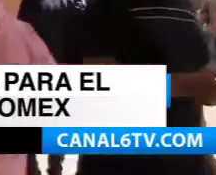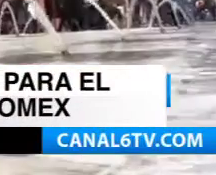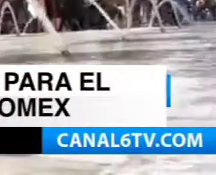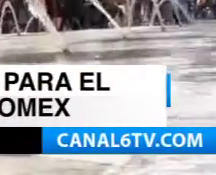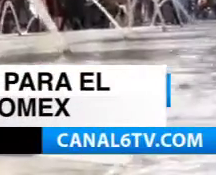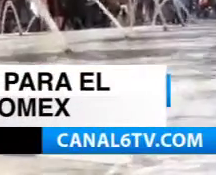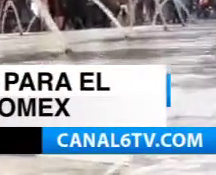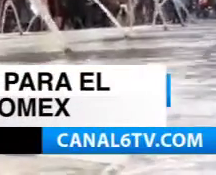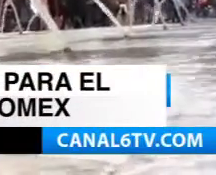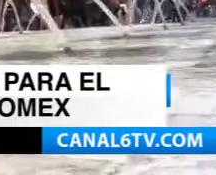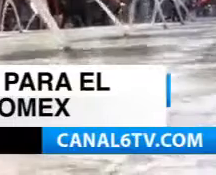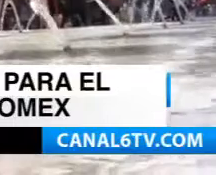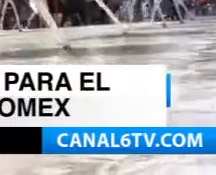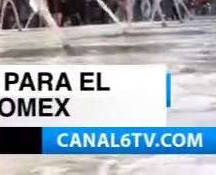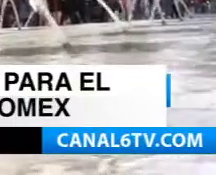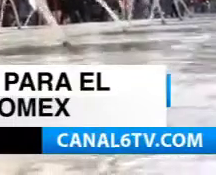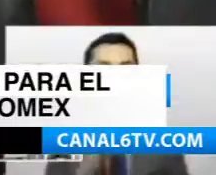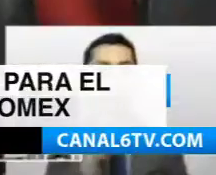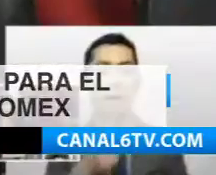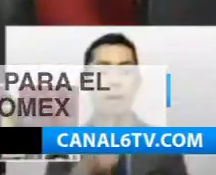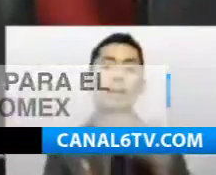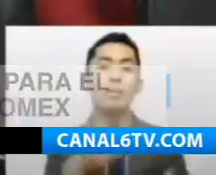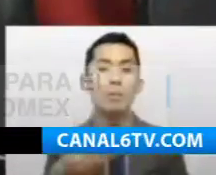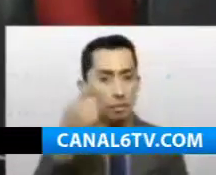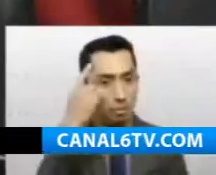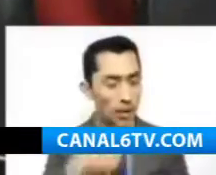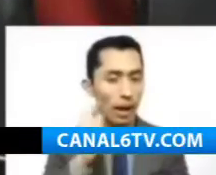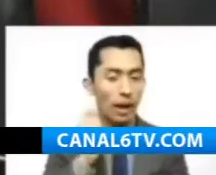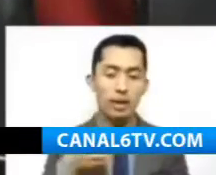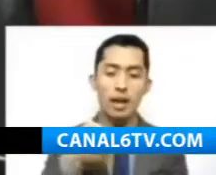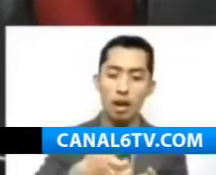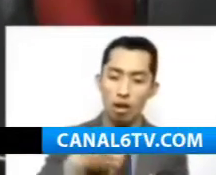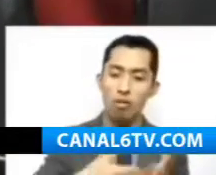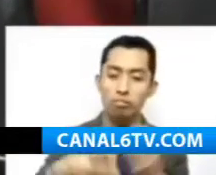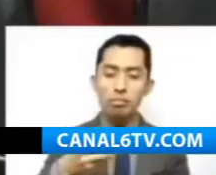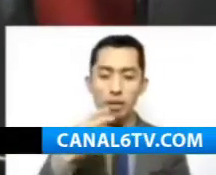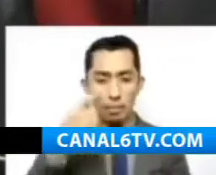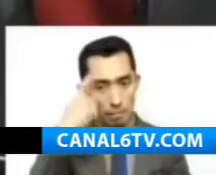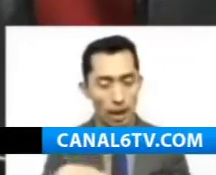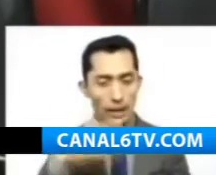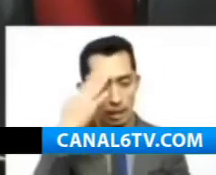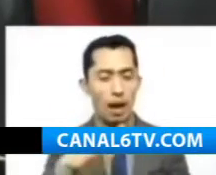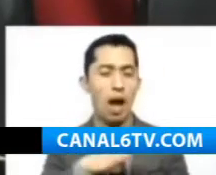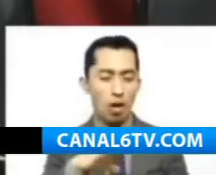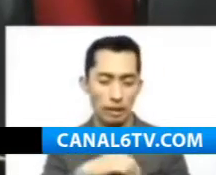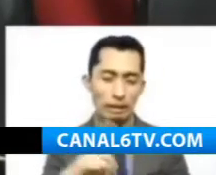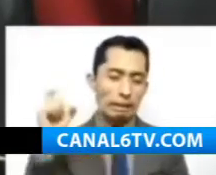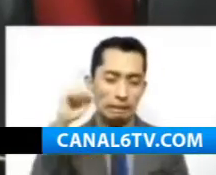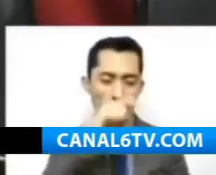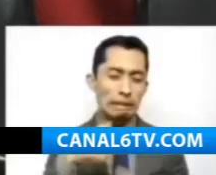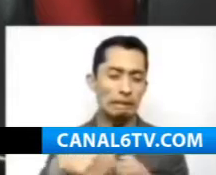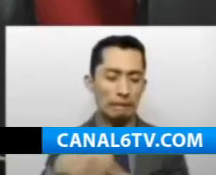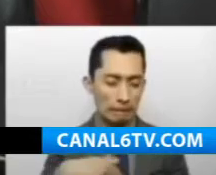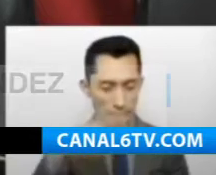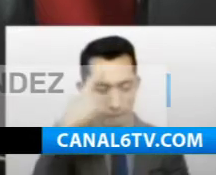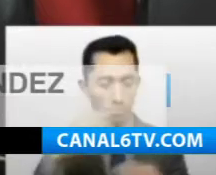planeación y gasto público y de finanzas públicas la presidenta de la directiva anaís y miriam burgos hernández manifestó su compromiso con el pueblo